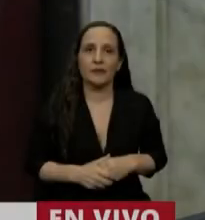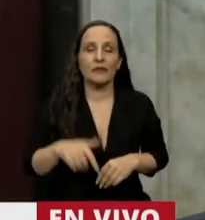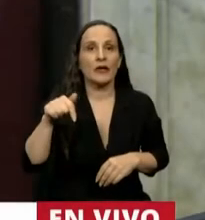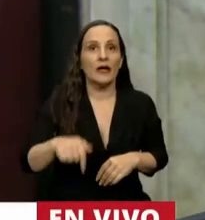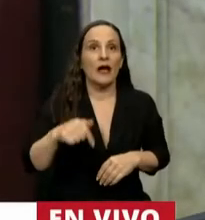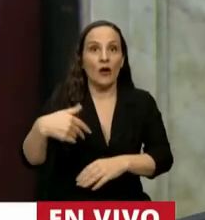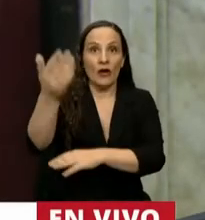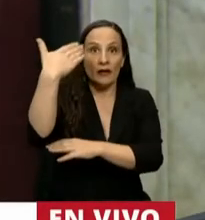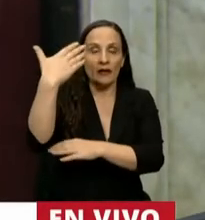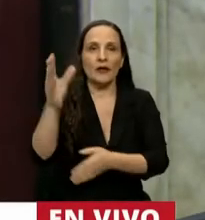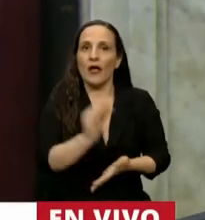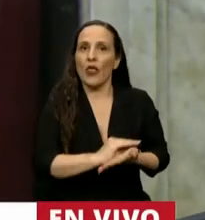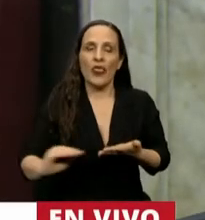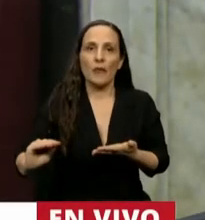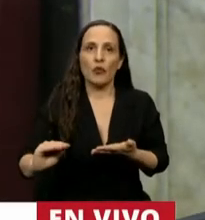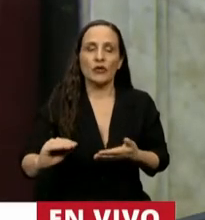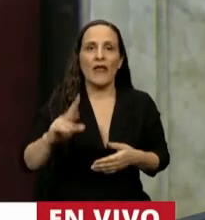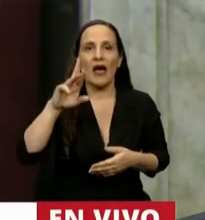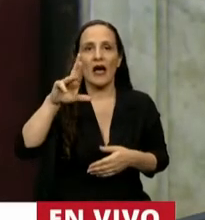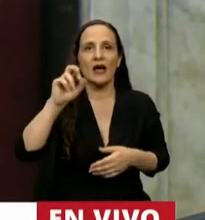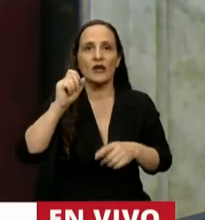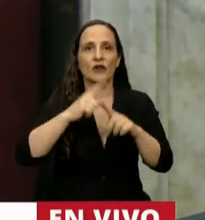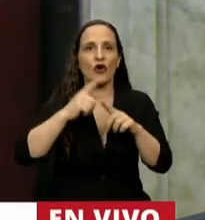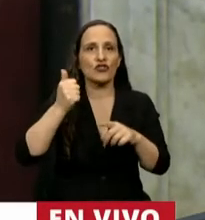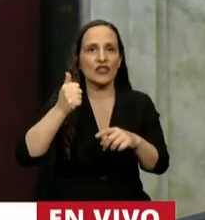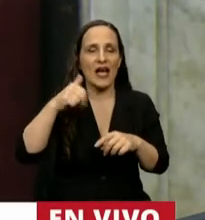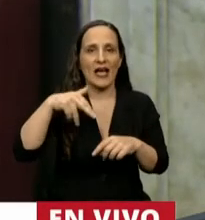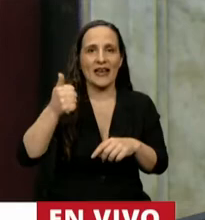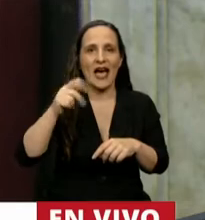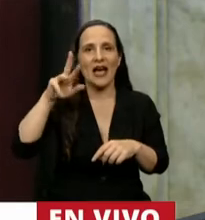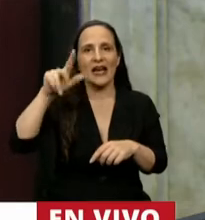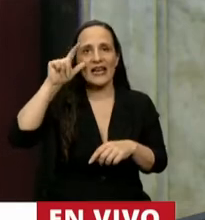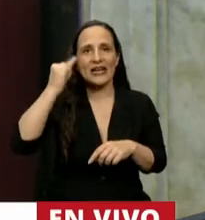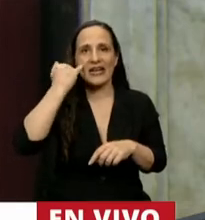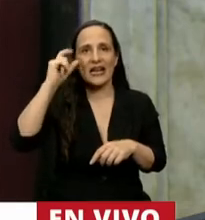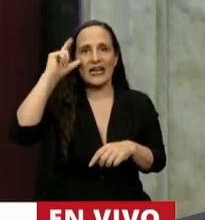Tiene la palabra la diputada Roxana Nair Reyes.